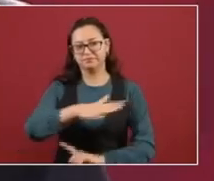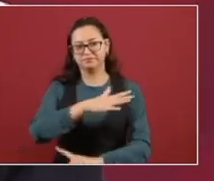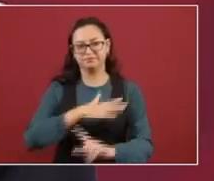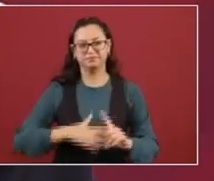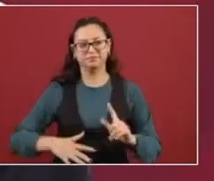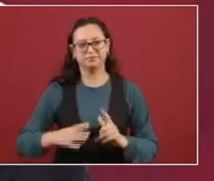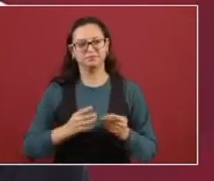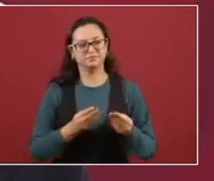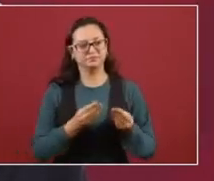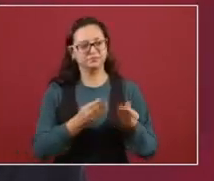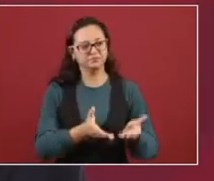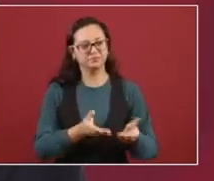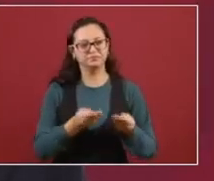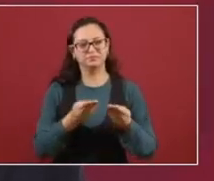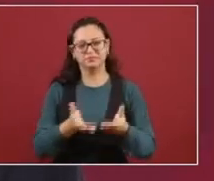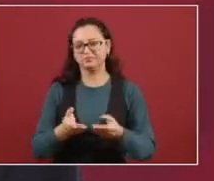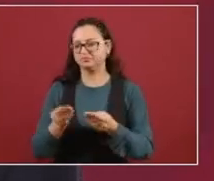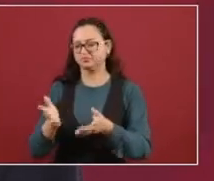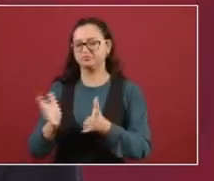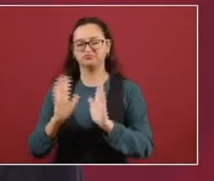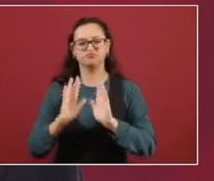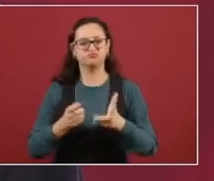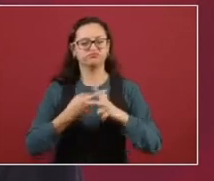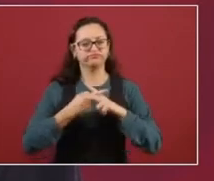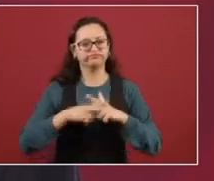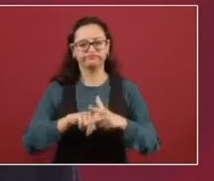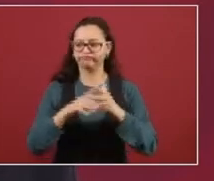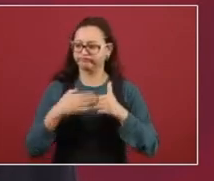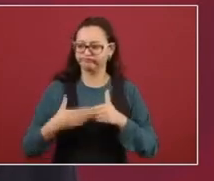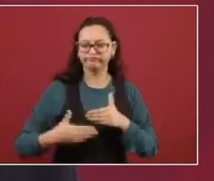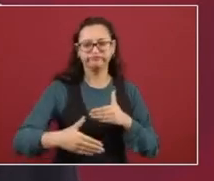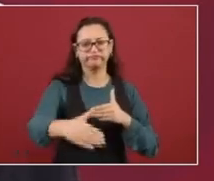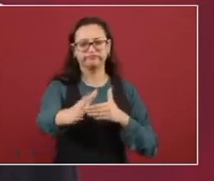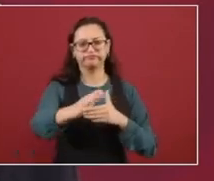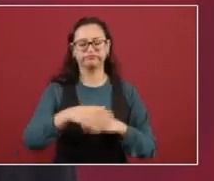está en marcha.